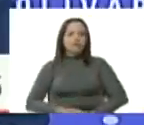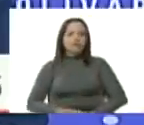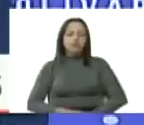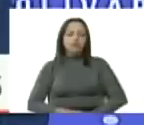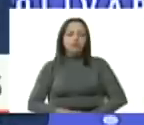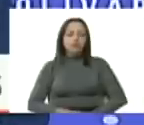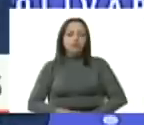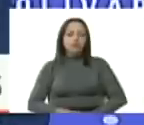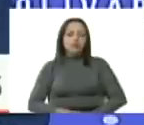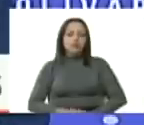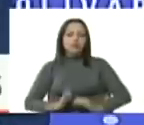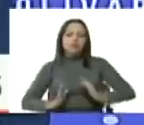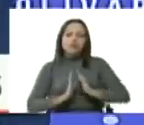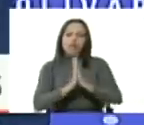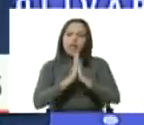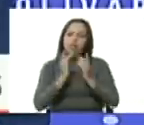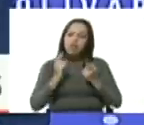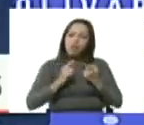sus santos,